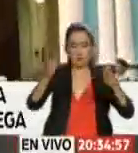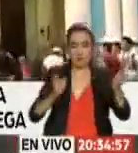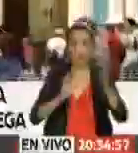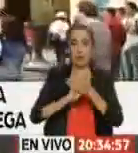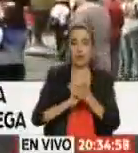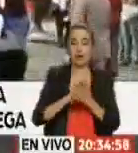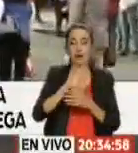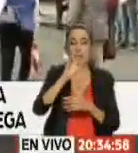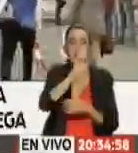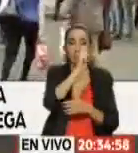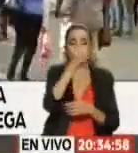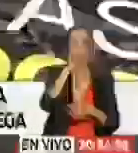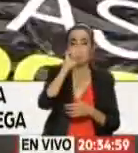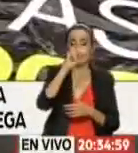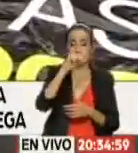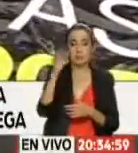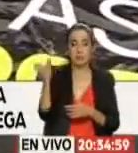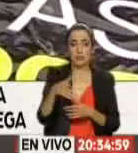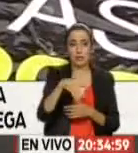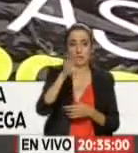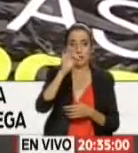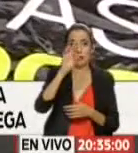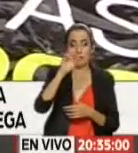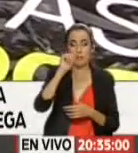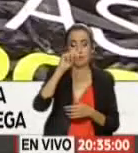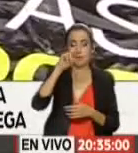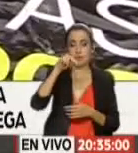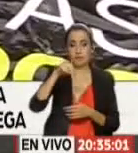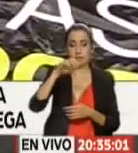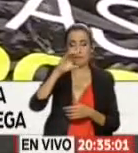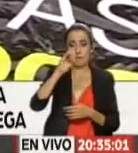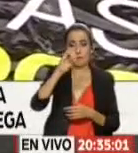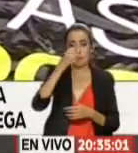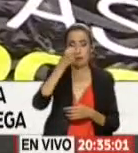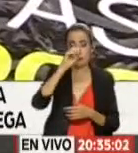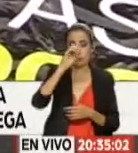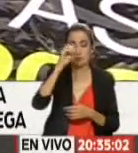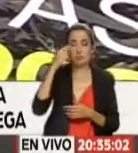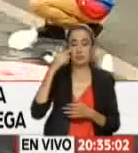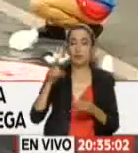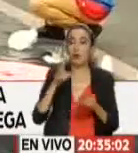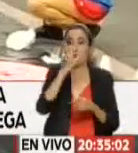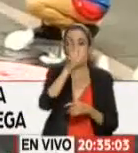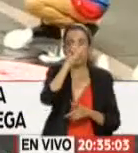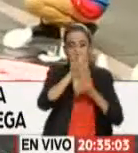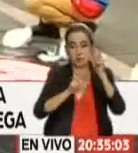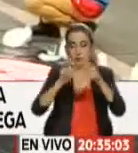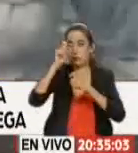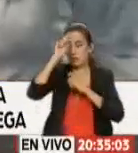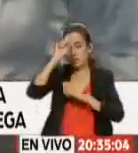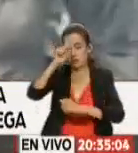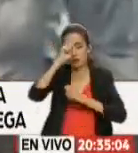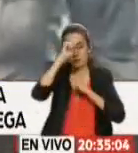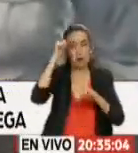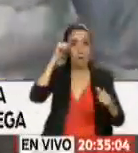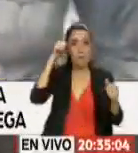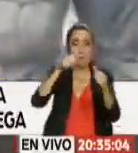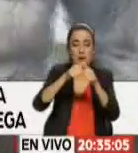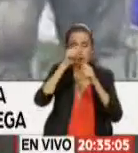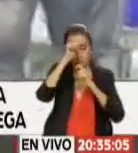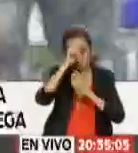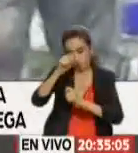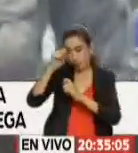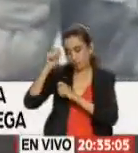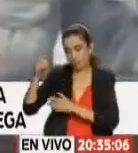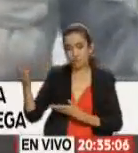Guayaquil para recordar a Paul Rivas, Efraín Segarra y Javier Ortega, los tres miembros del equipo periodístico de Diario El